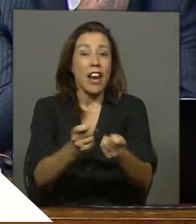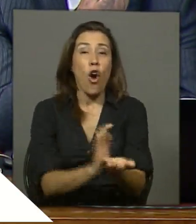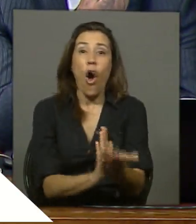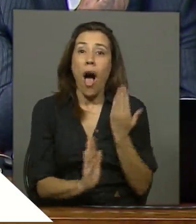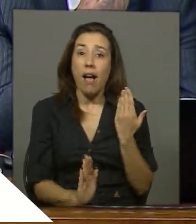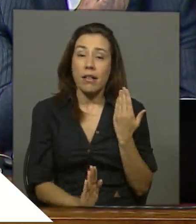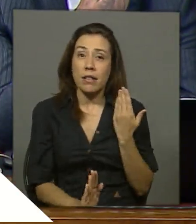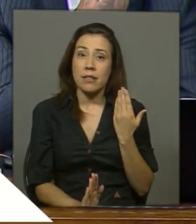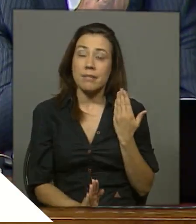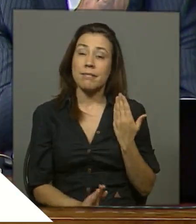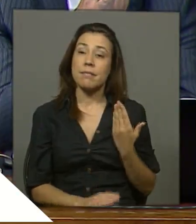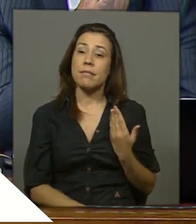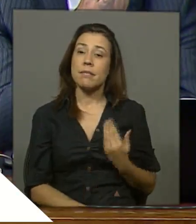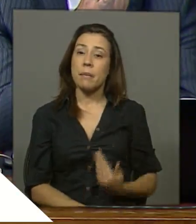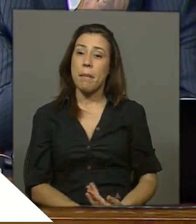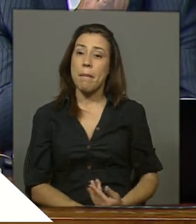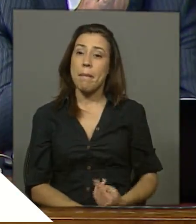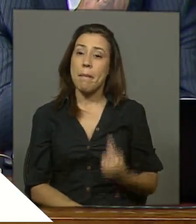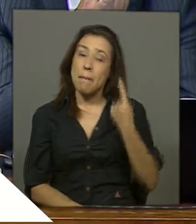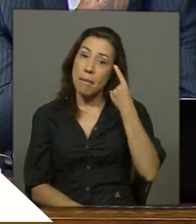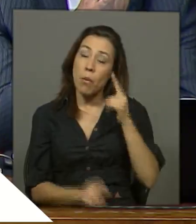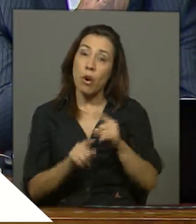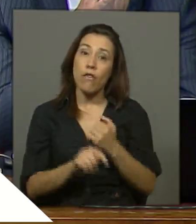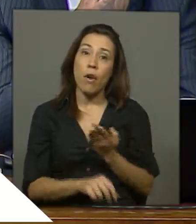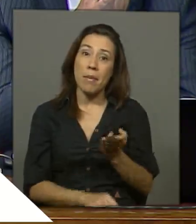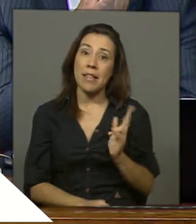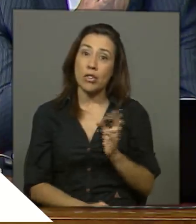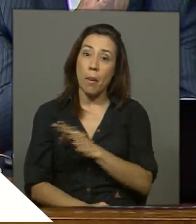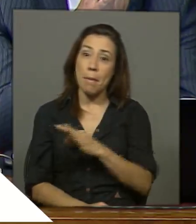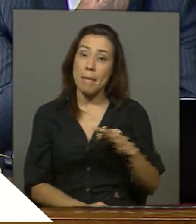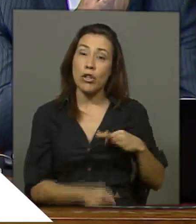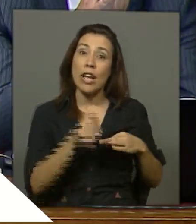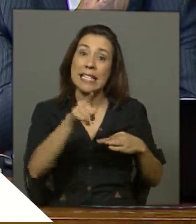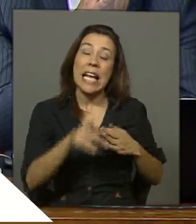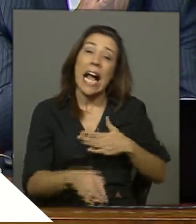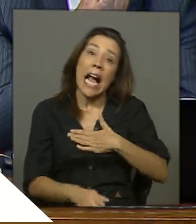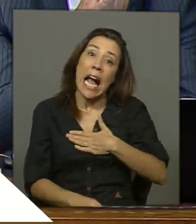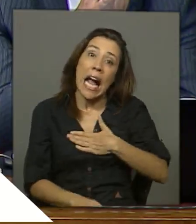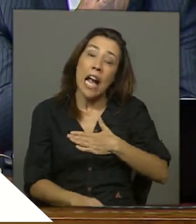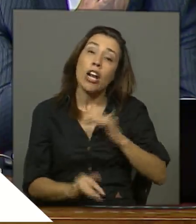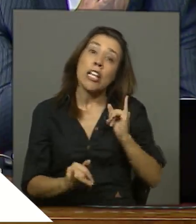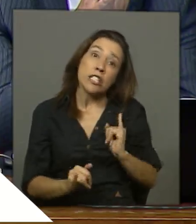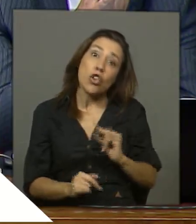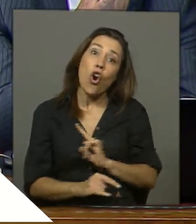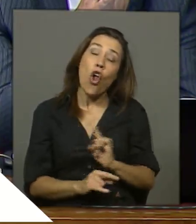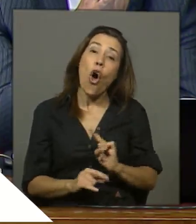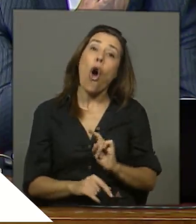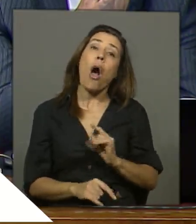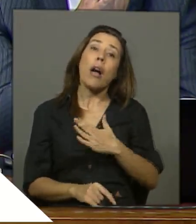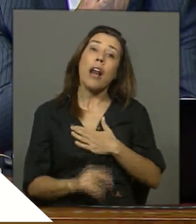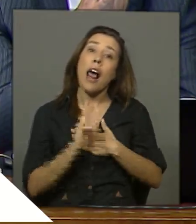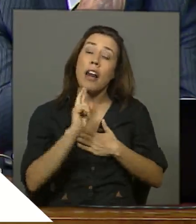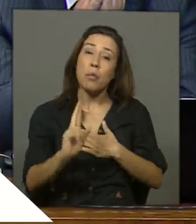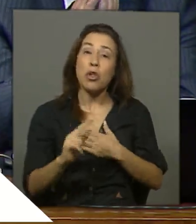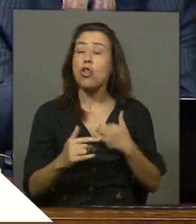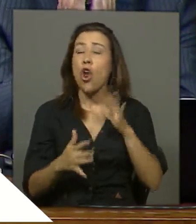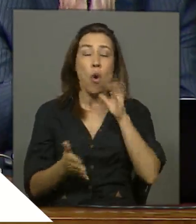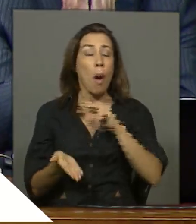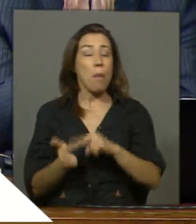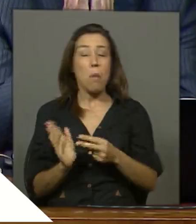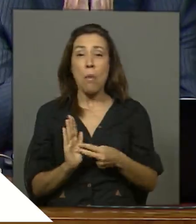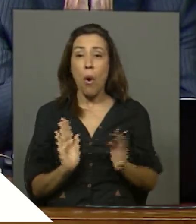entregar sin perjuicio lo cual le voy a solicitar al Señor ministro si él tiene la disposición de hacerse cargo de aquello yo no tengo ningún